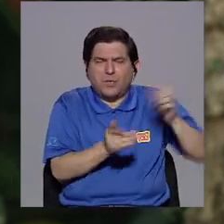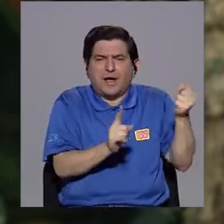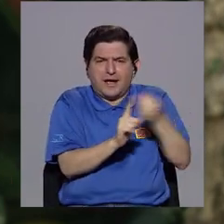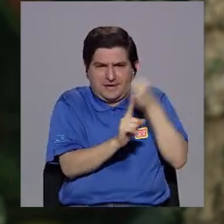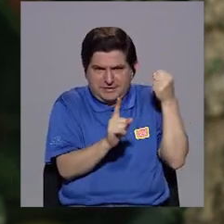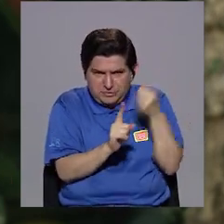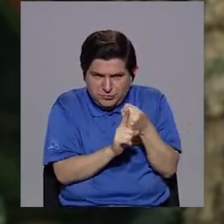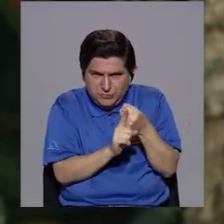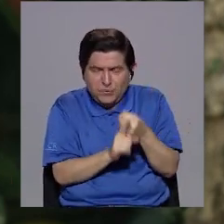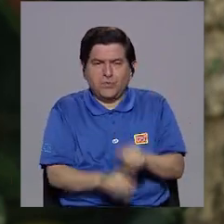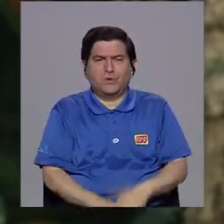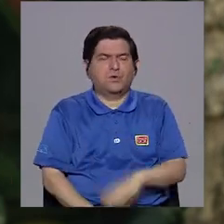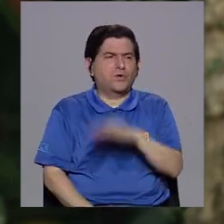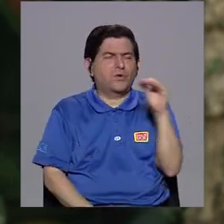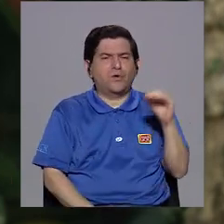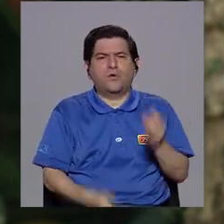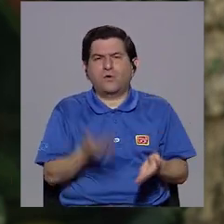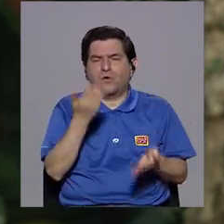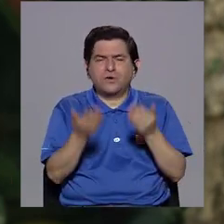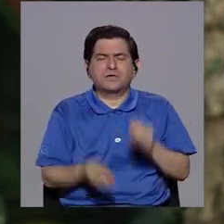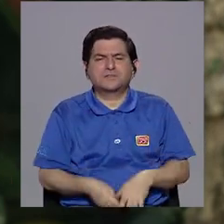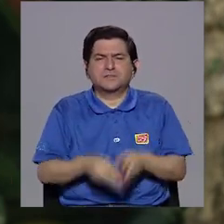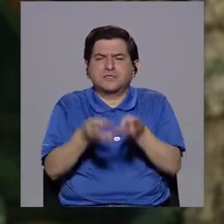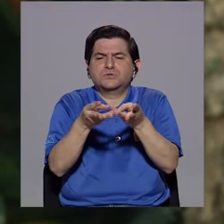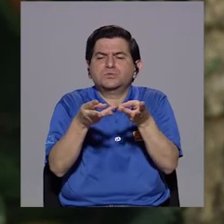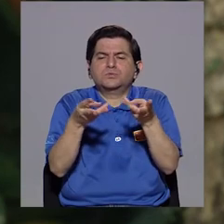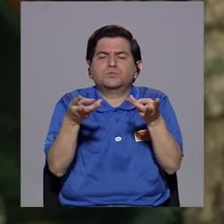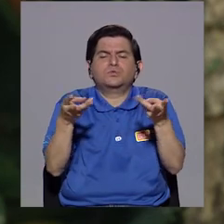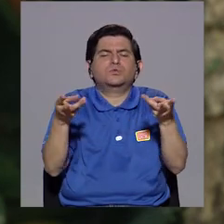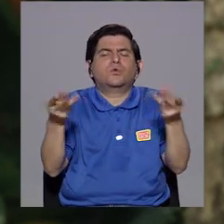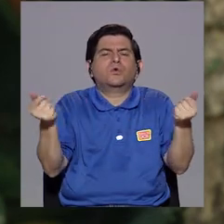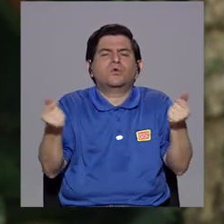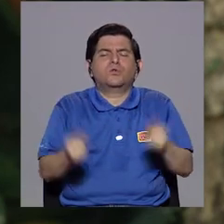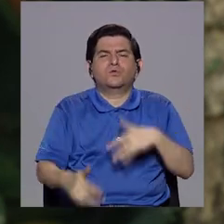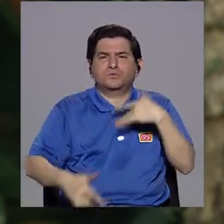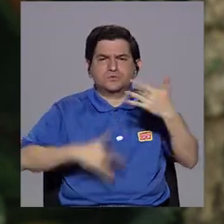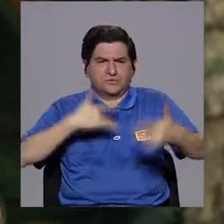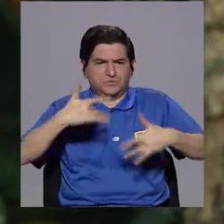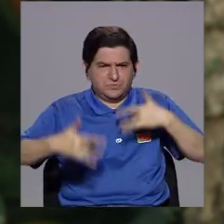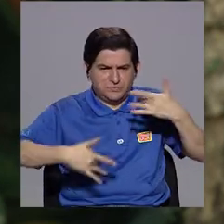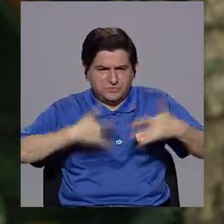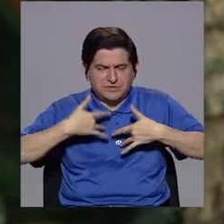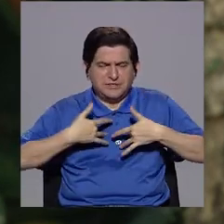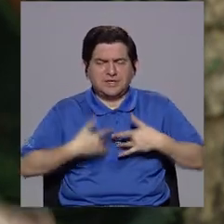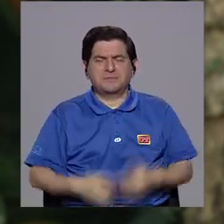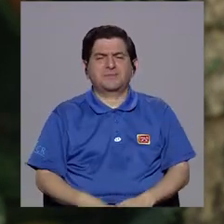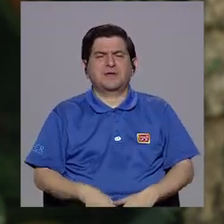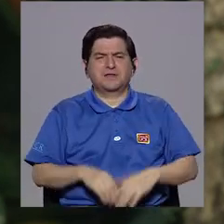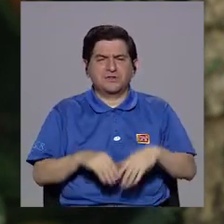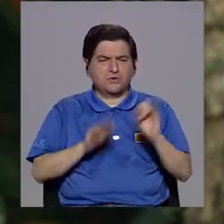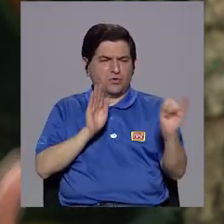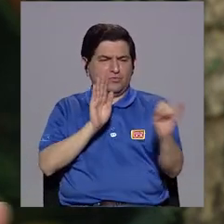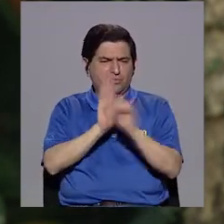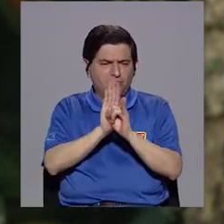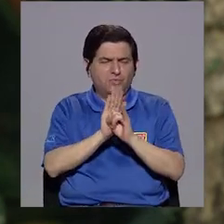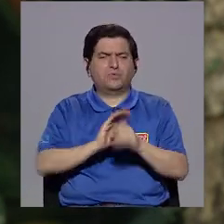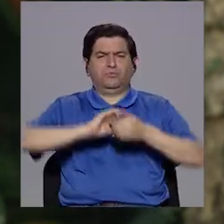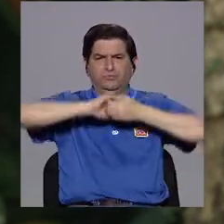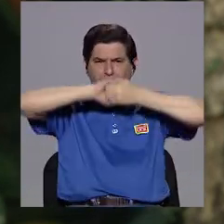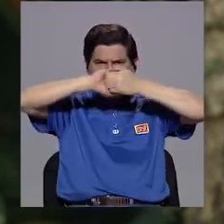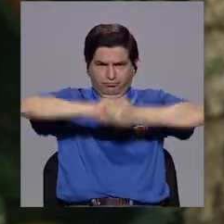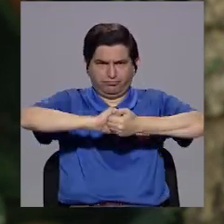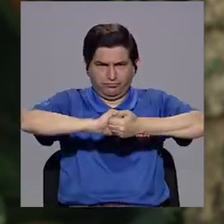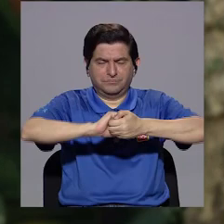niveles de agresión, para provocar una cuestión de sentido de pertenencia, de